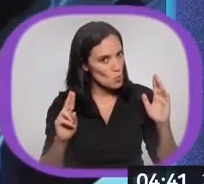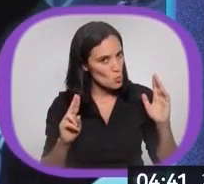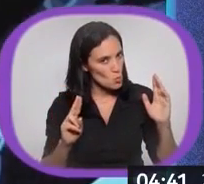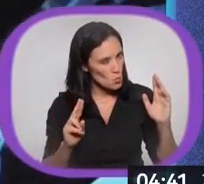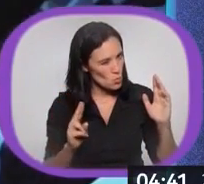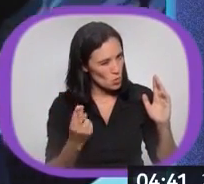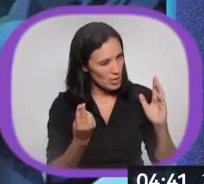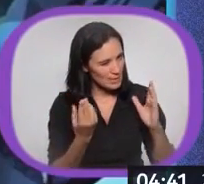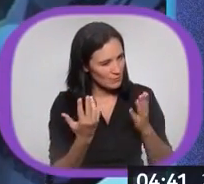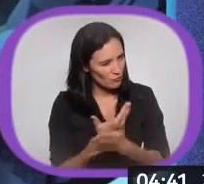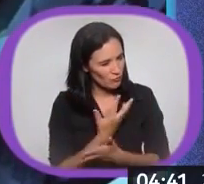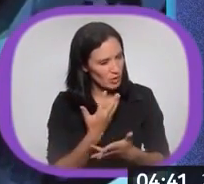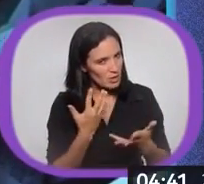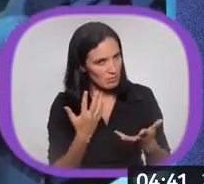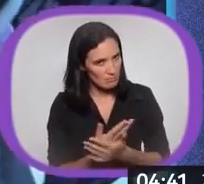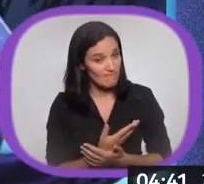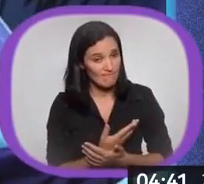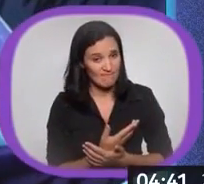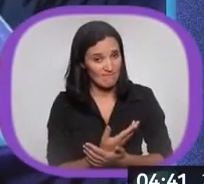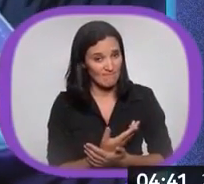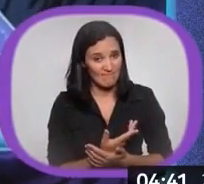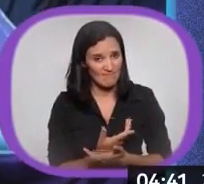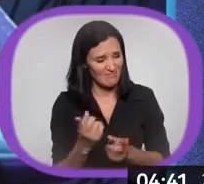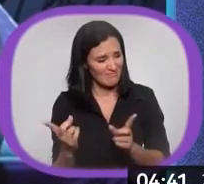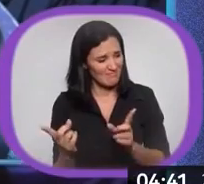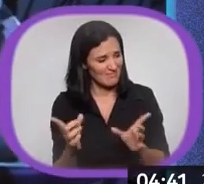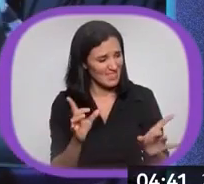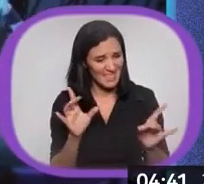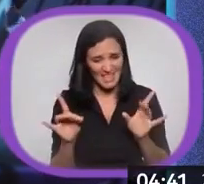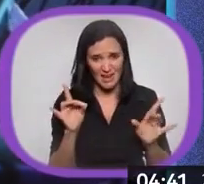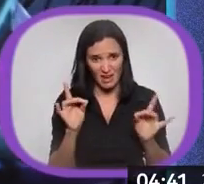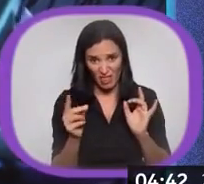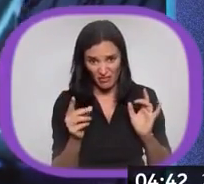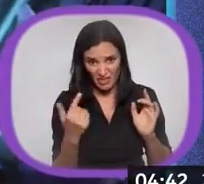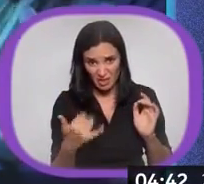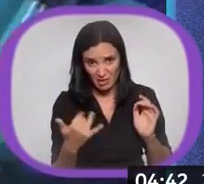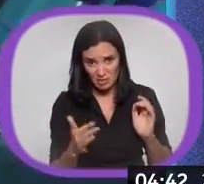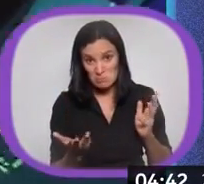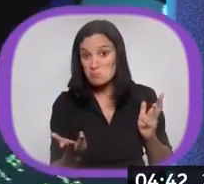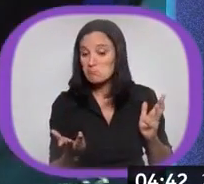Y van ustedes a sufrir. Es tan difícil elegir.